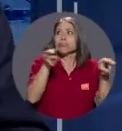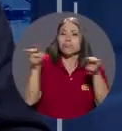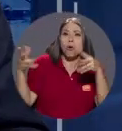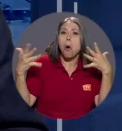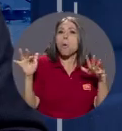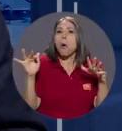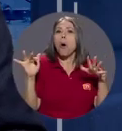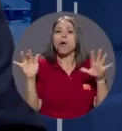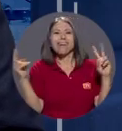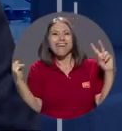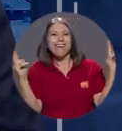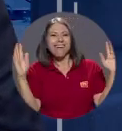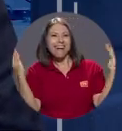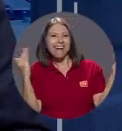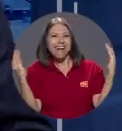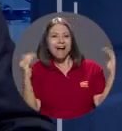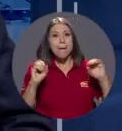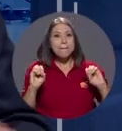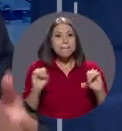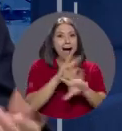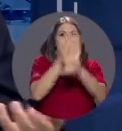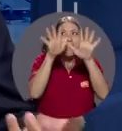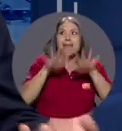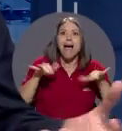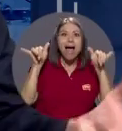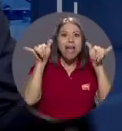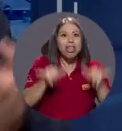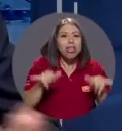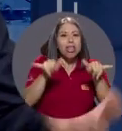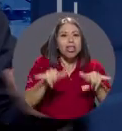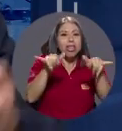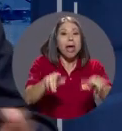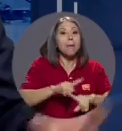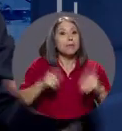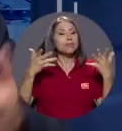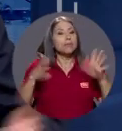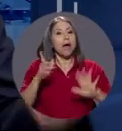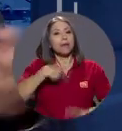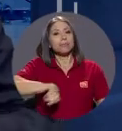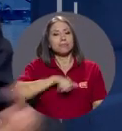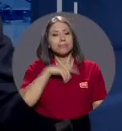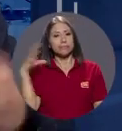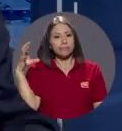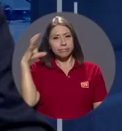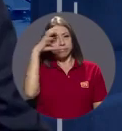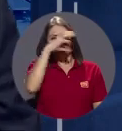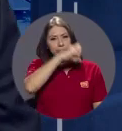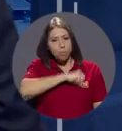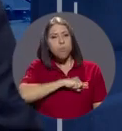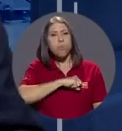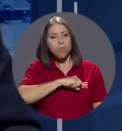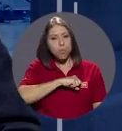como por obra de magia. Sin embargo, nos empezamos a dar cuenta